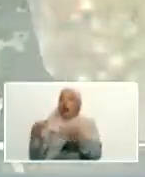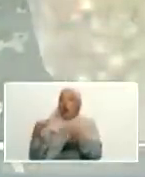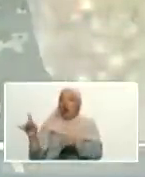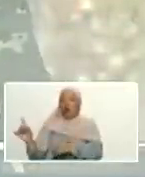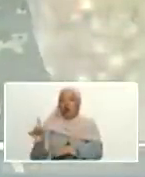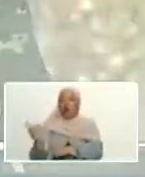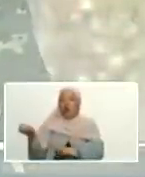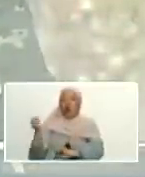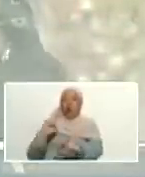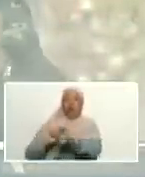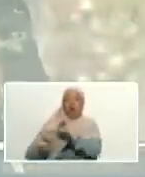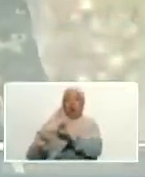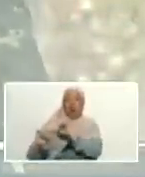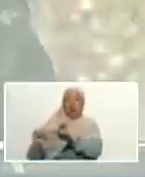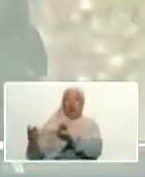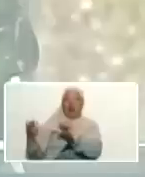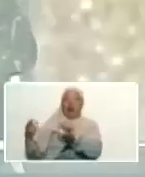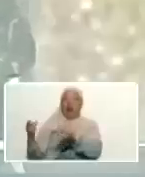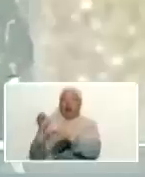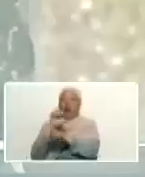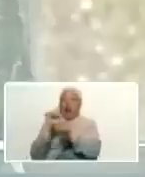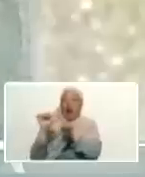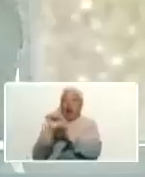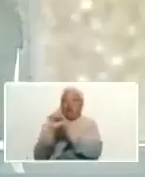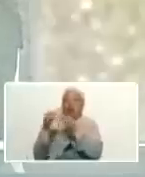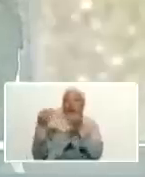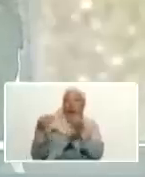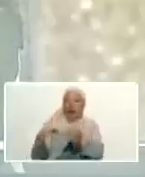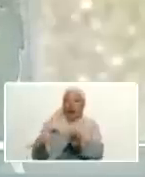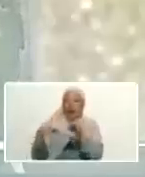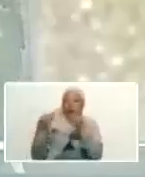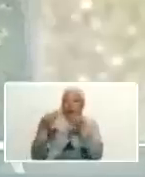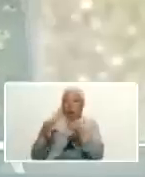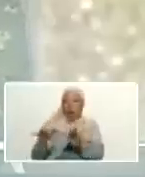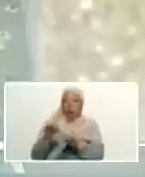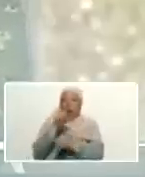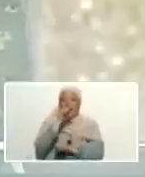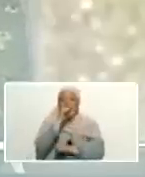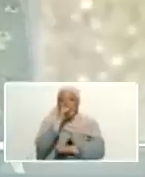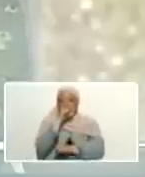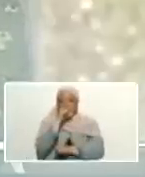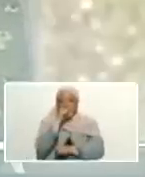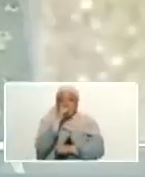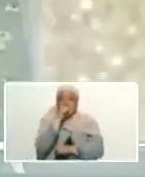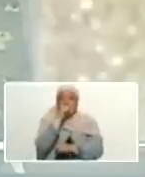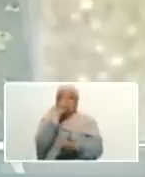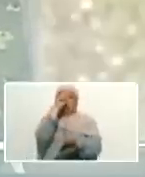en defensa del ambiente natural, con grandes logros en el combate.